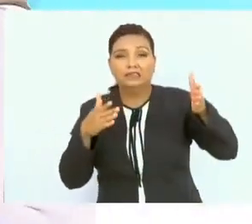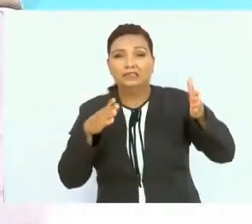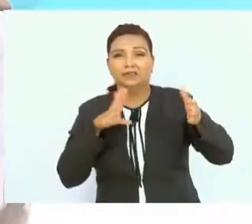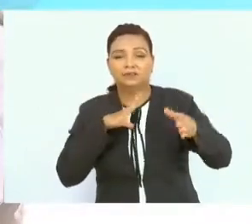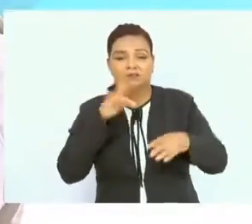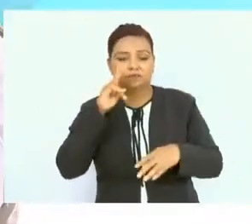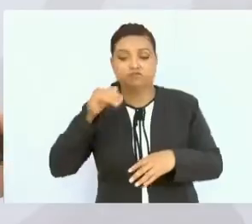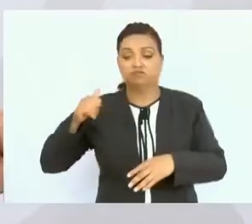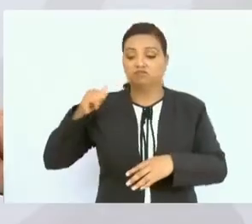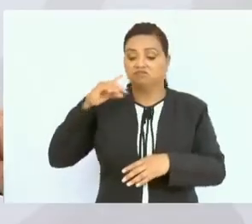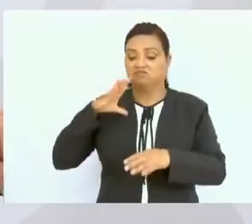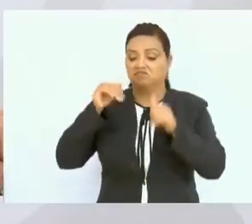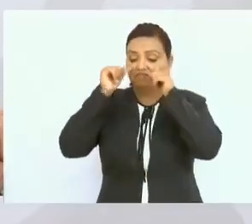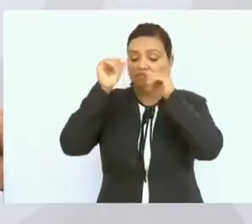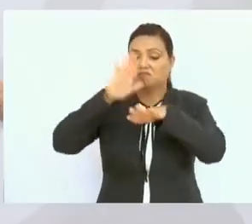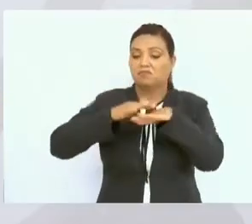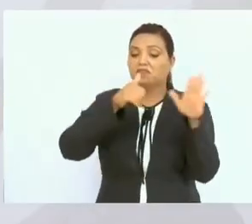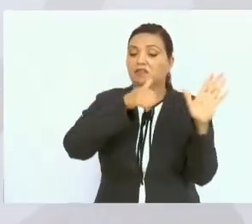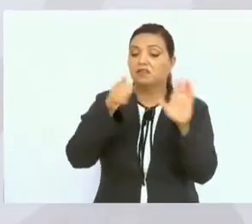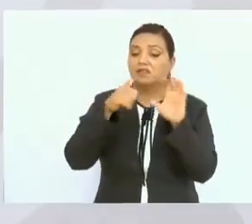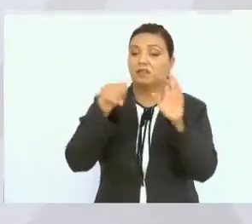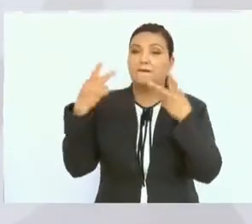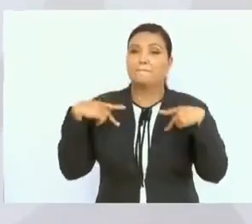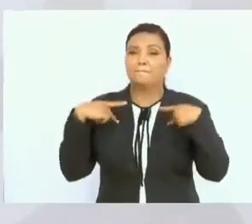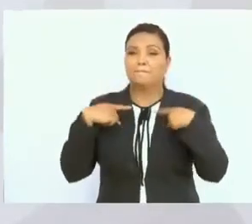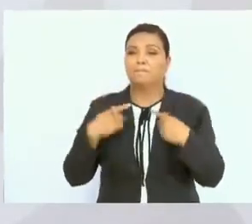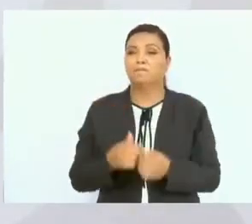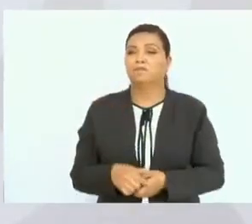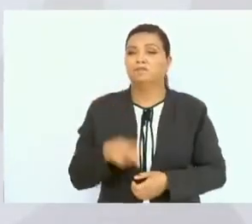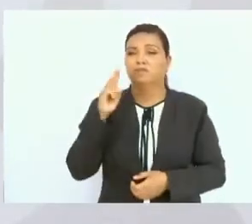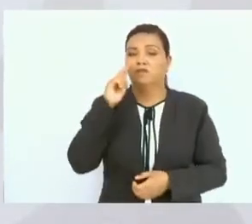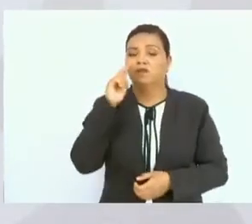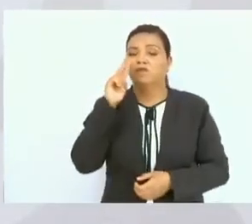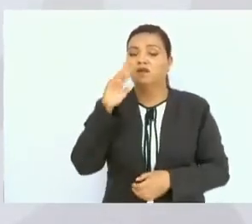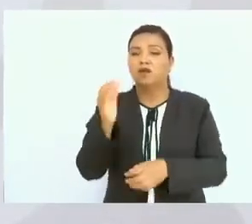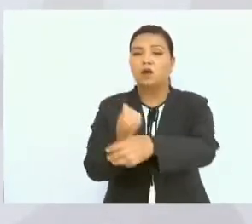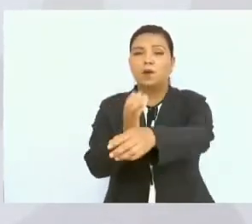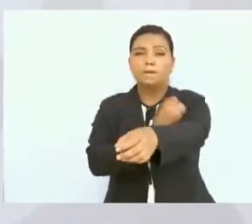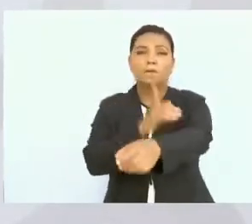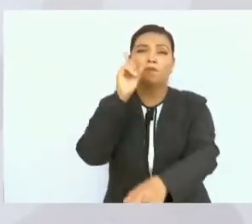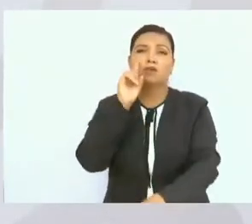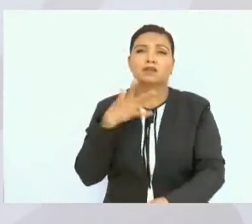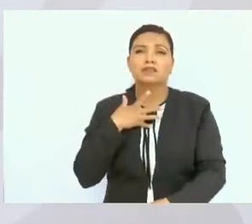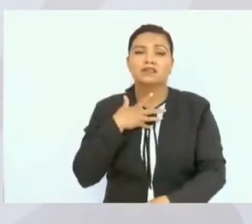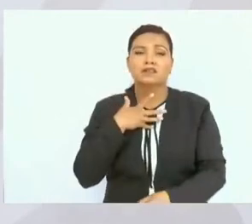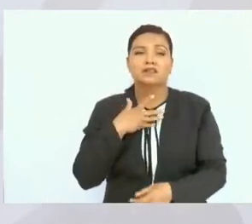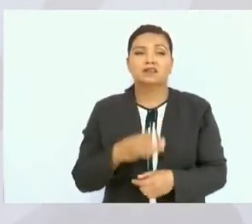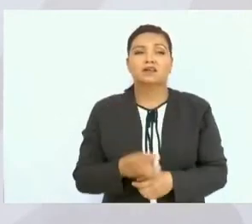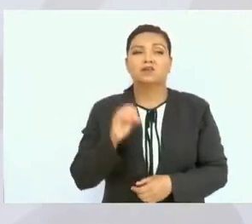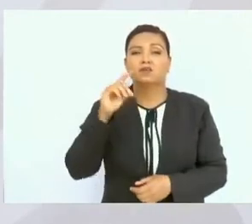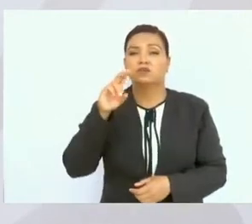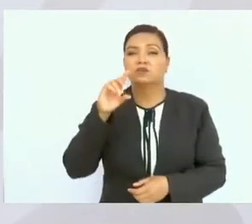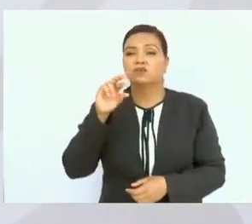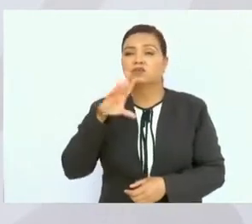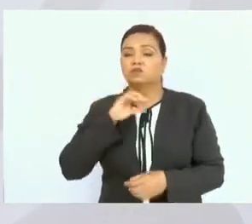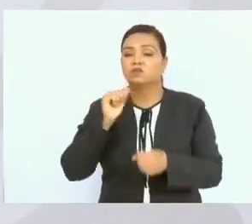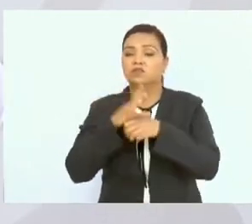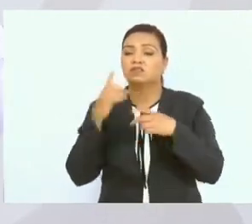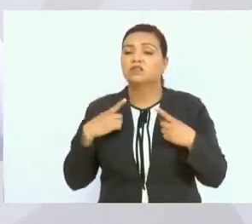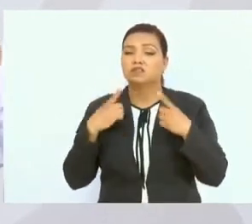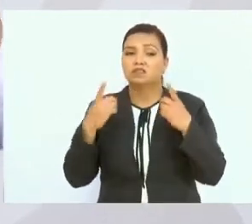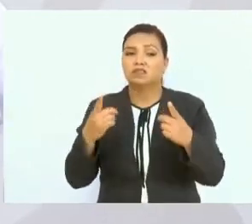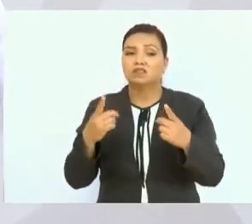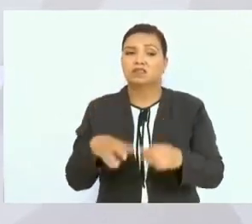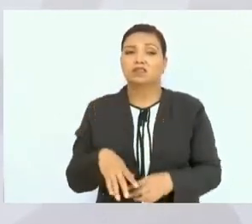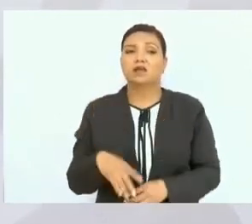se ha dicho aquí, más de 600 personas. Veía yo aquí a una compañera que tiene la condecoración que mandató el presidente, la